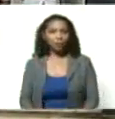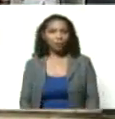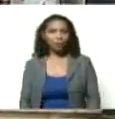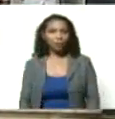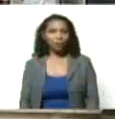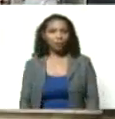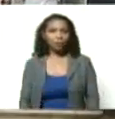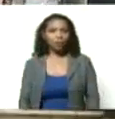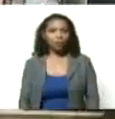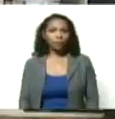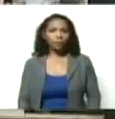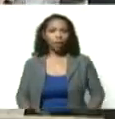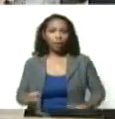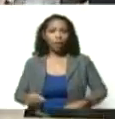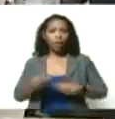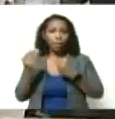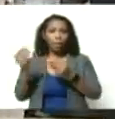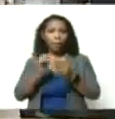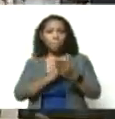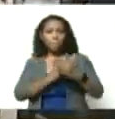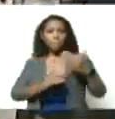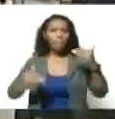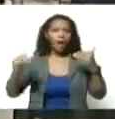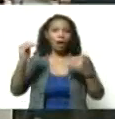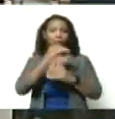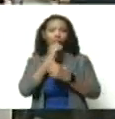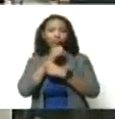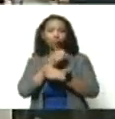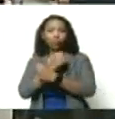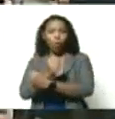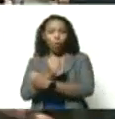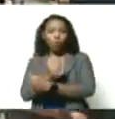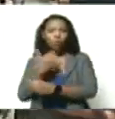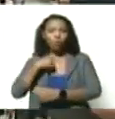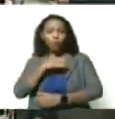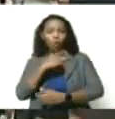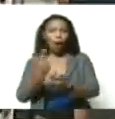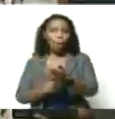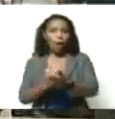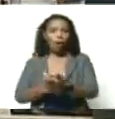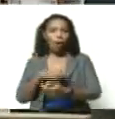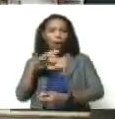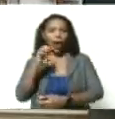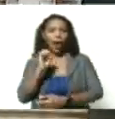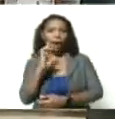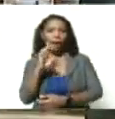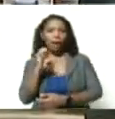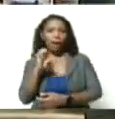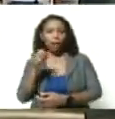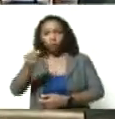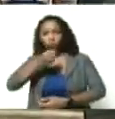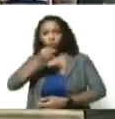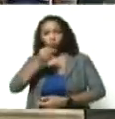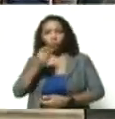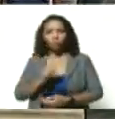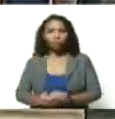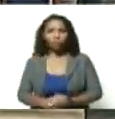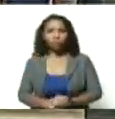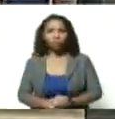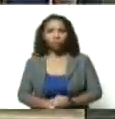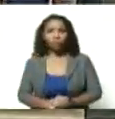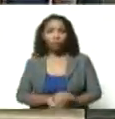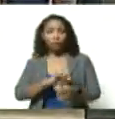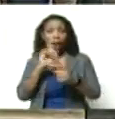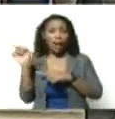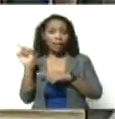entrego como máximo amor de nuestro hermano Earle Herrera. Este